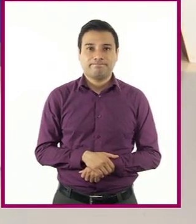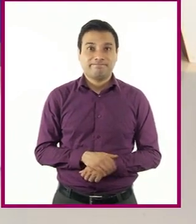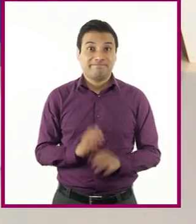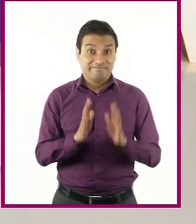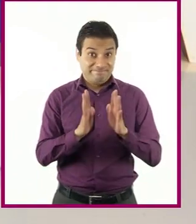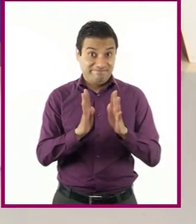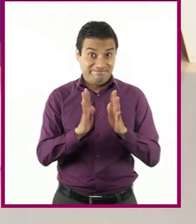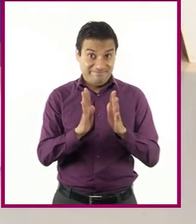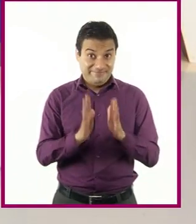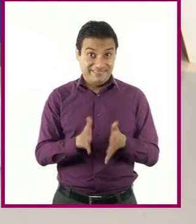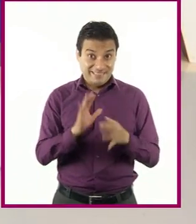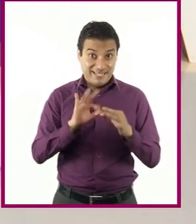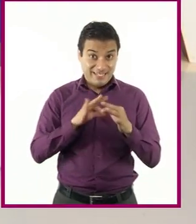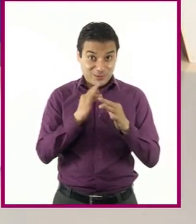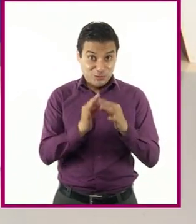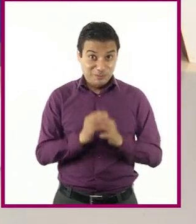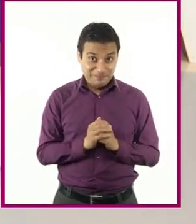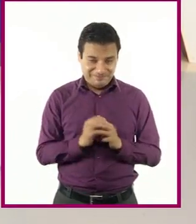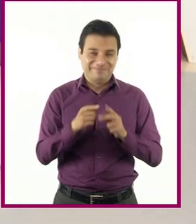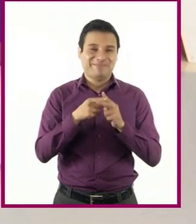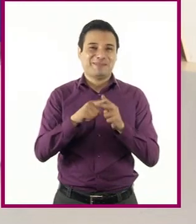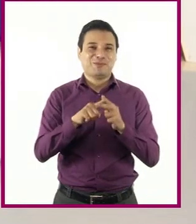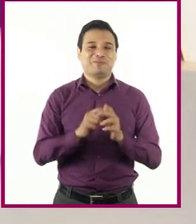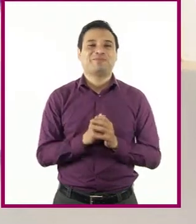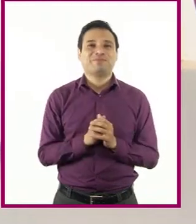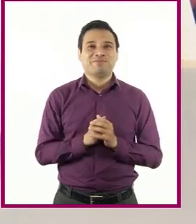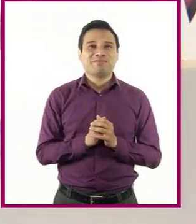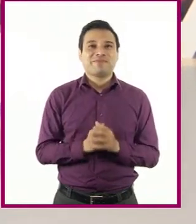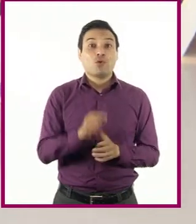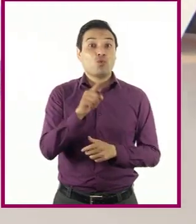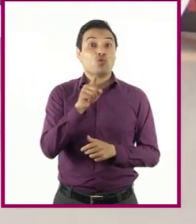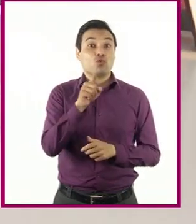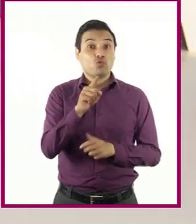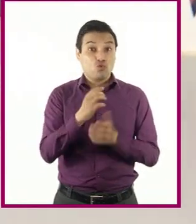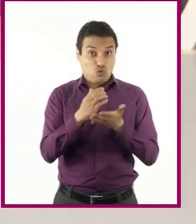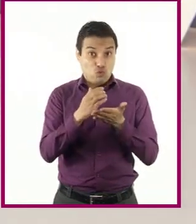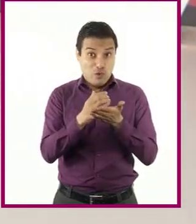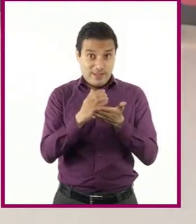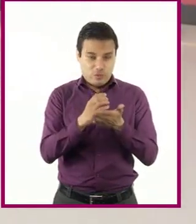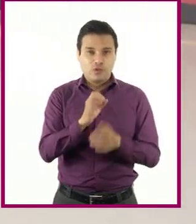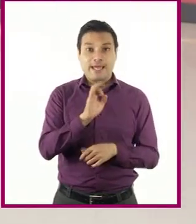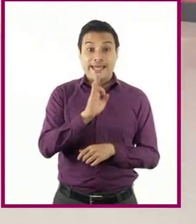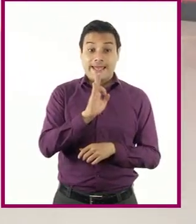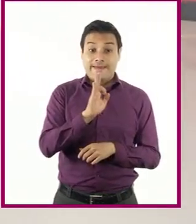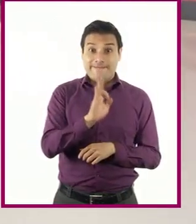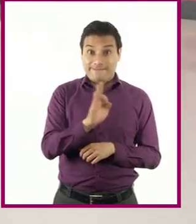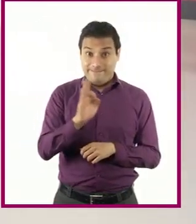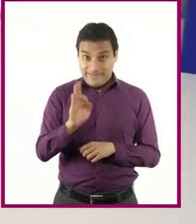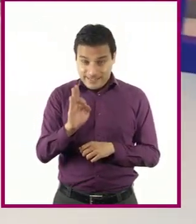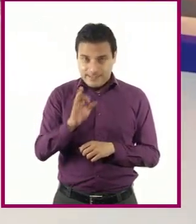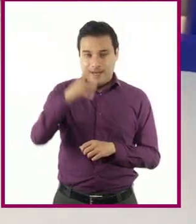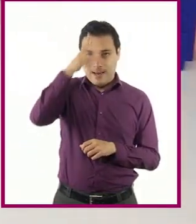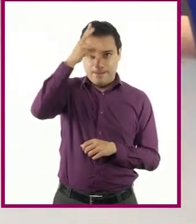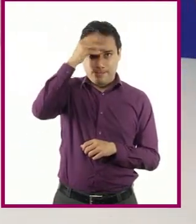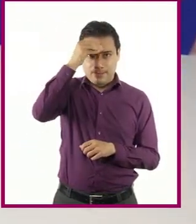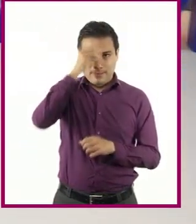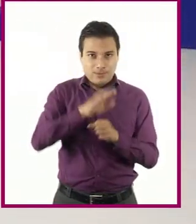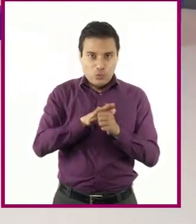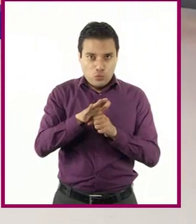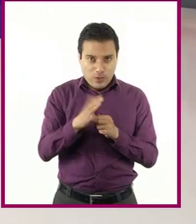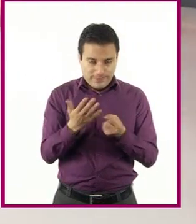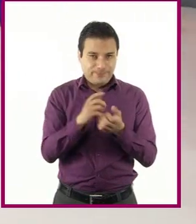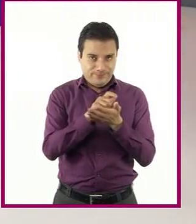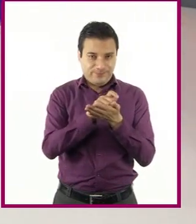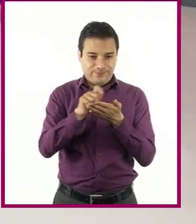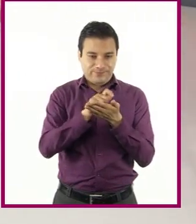están listas y listos? ¡Comencemos! En su cuaderno, registren la fecha y el aprendizaje esperado.